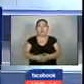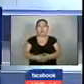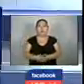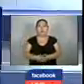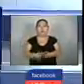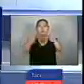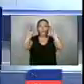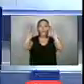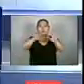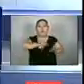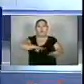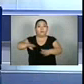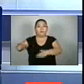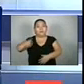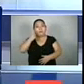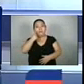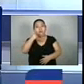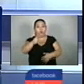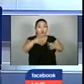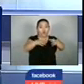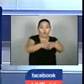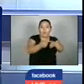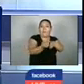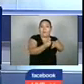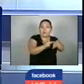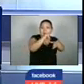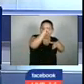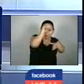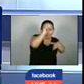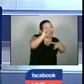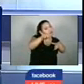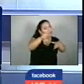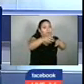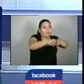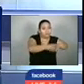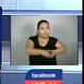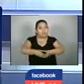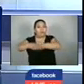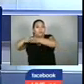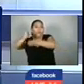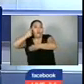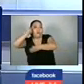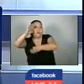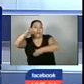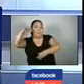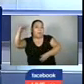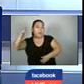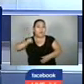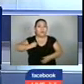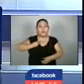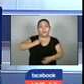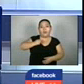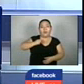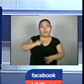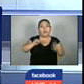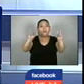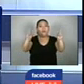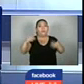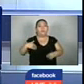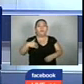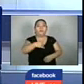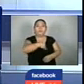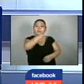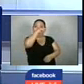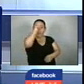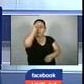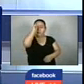En otros temas, un nuevo contingente de salvadoreños partió hacia Canadá como parte del programa Migración Laboral que impulsa el Ministerio